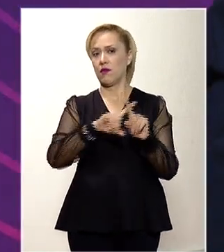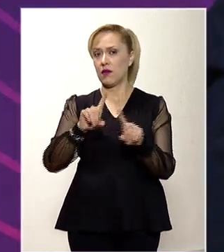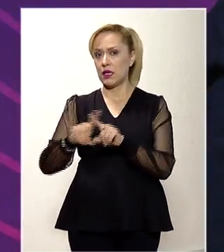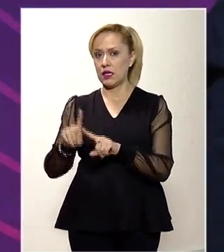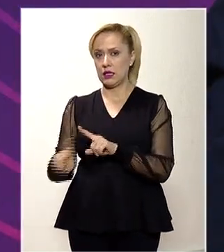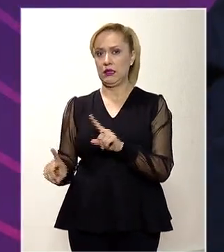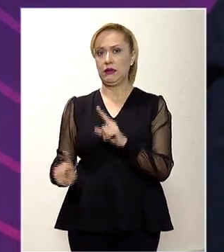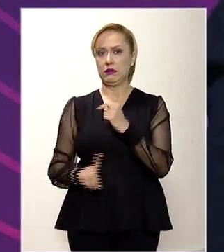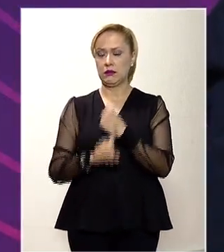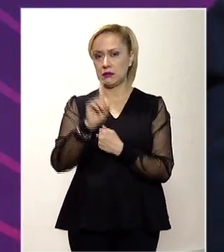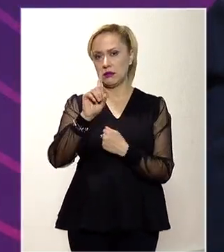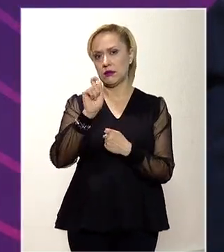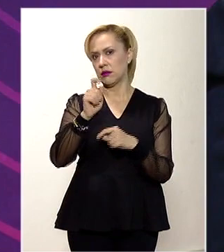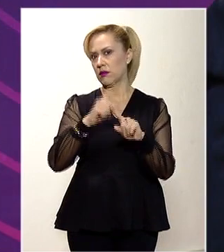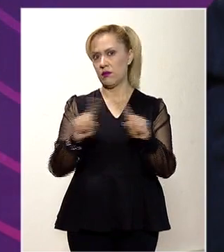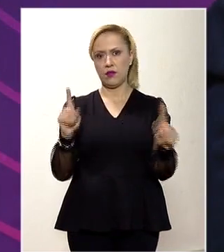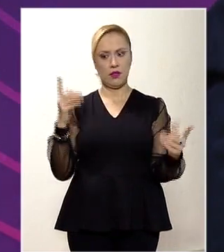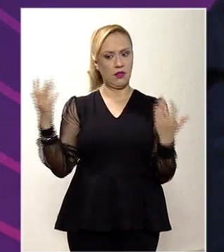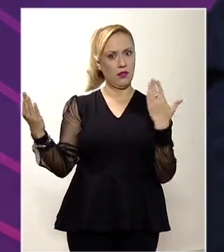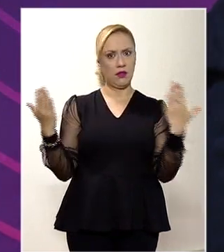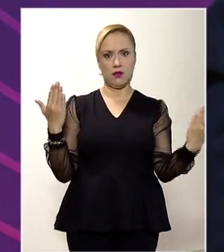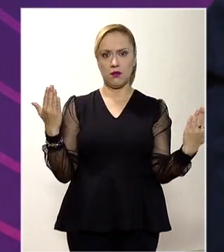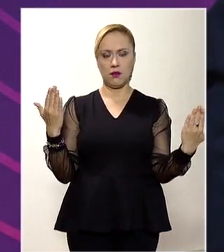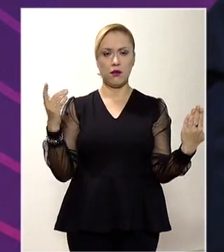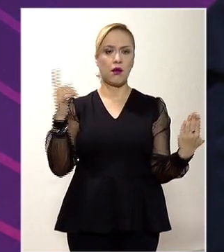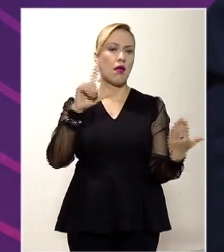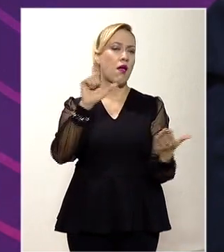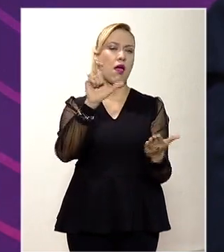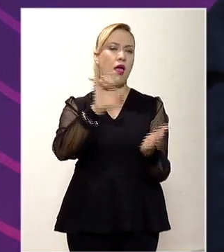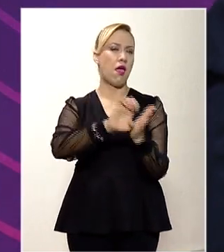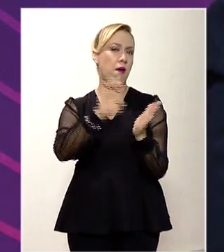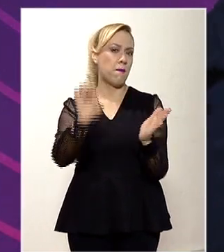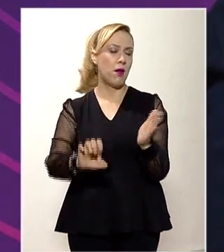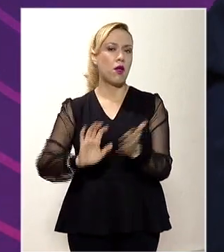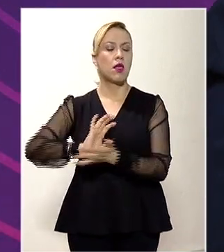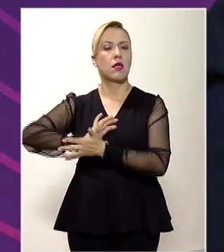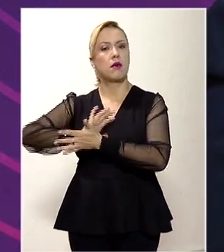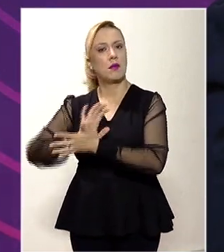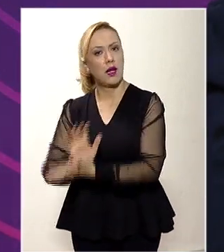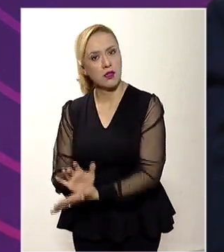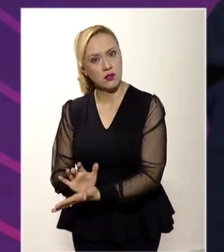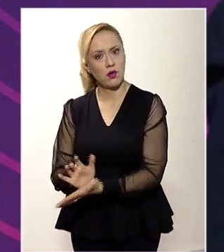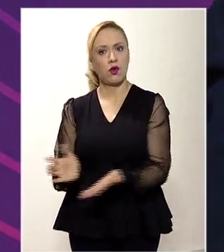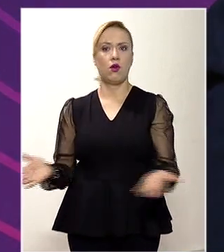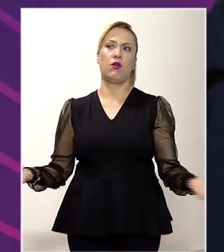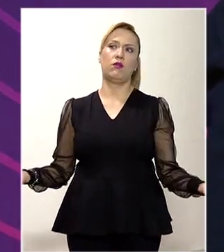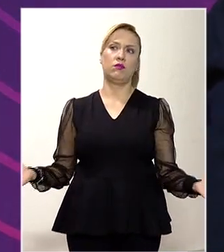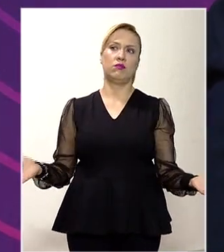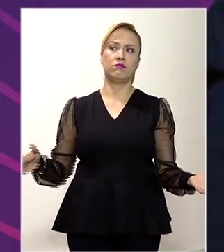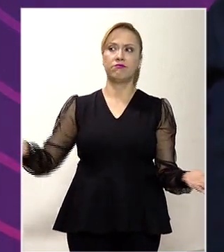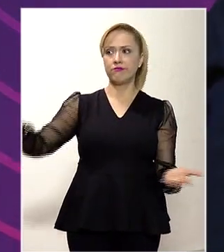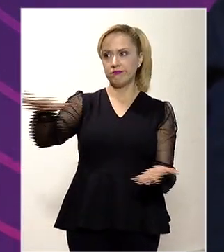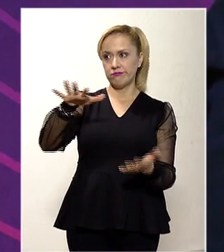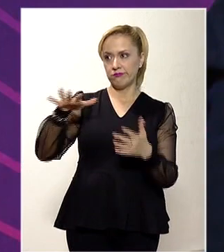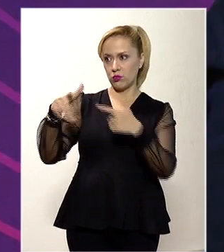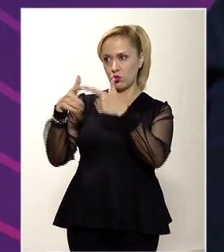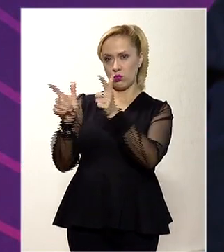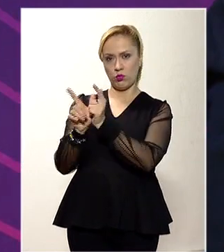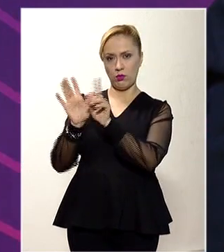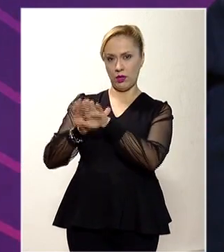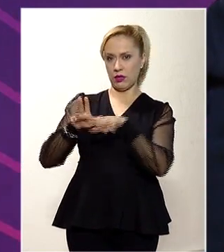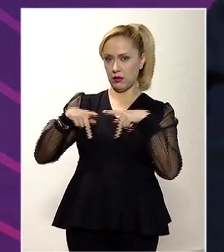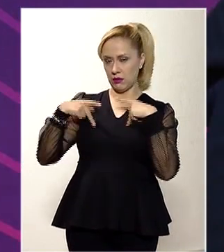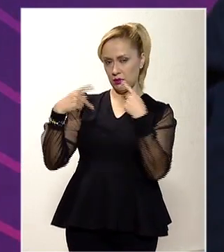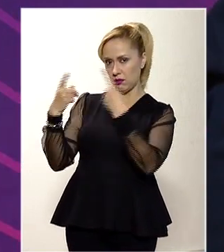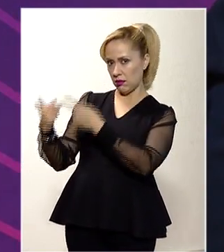son distintas, ¿no? Que está permeado, por ejemplo, por un tema de discriminación estructural, ¿no? En contra de las mujeres. O sea,